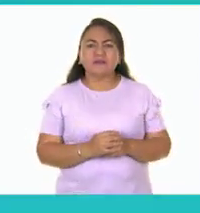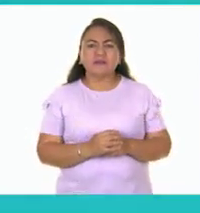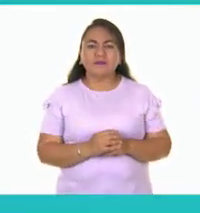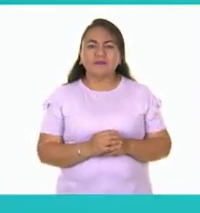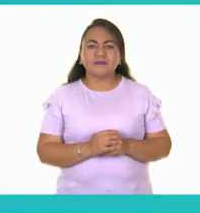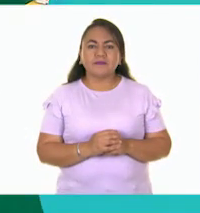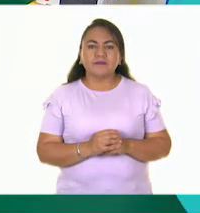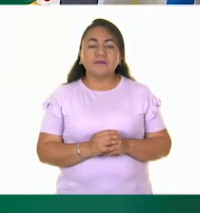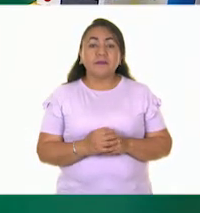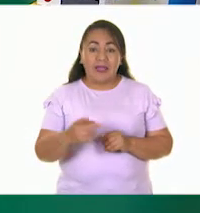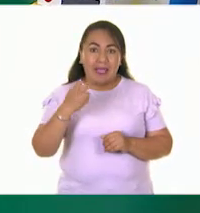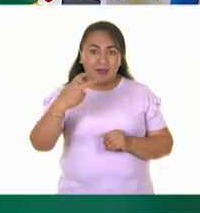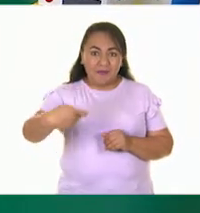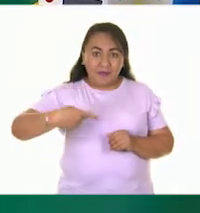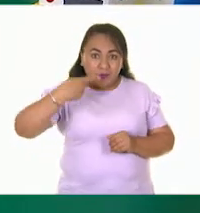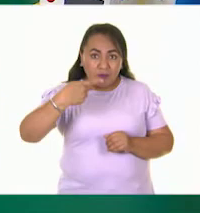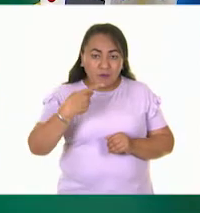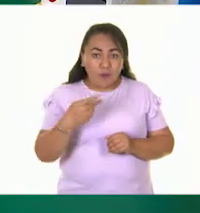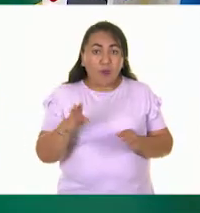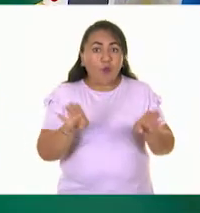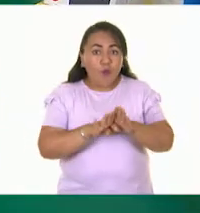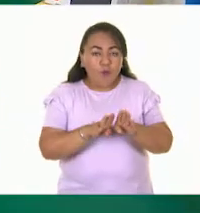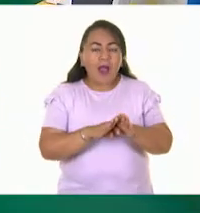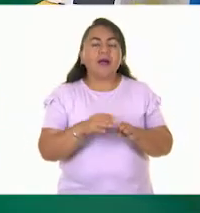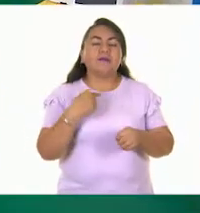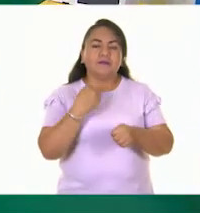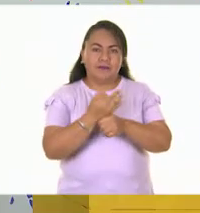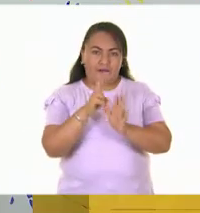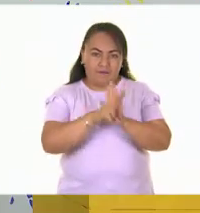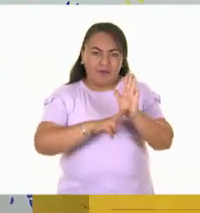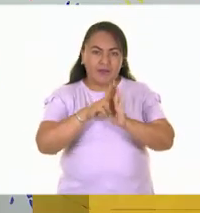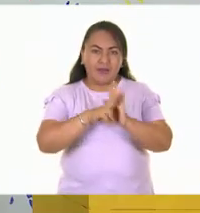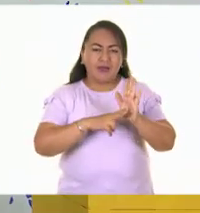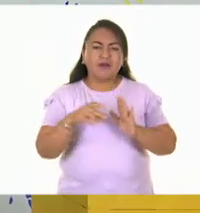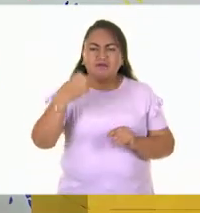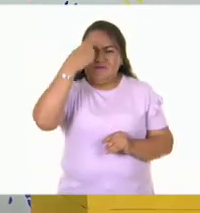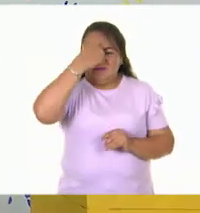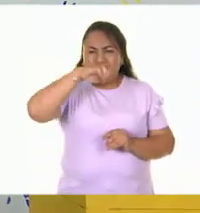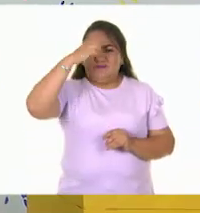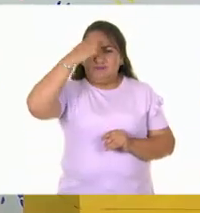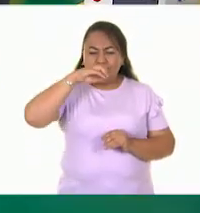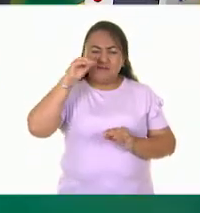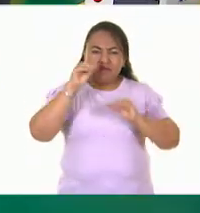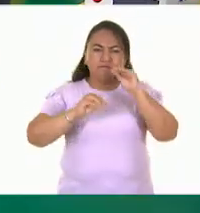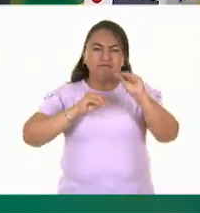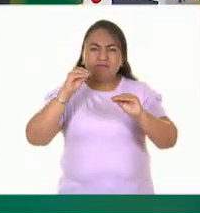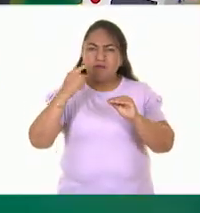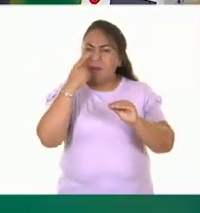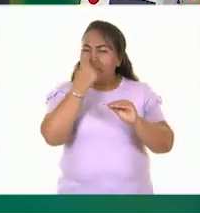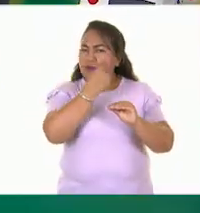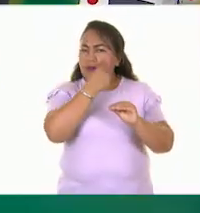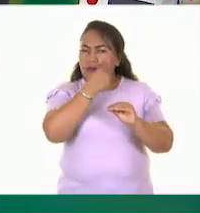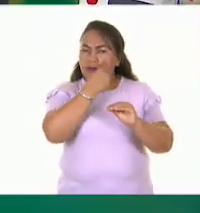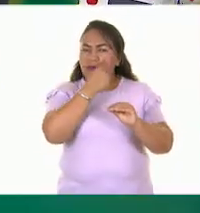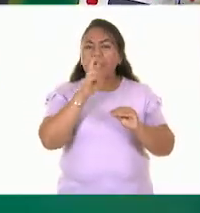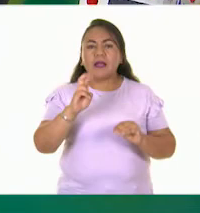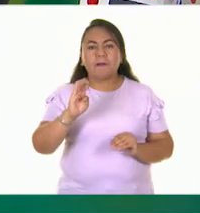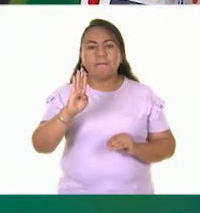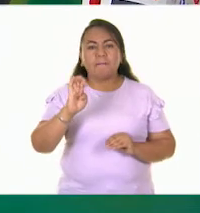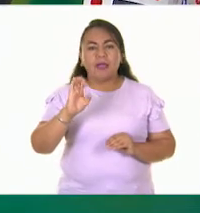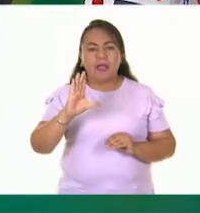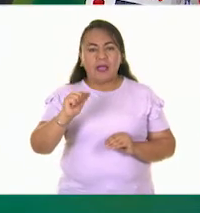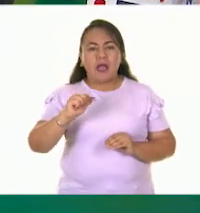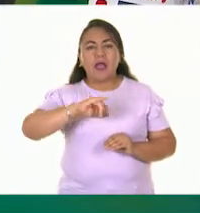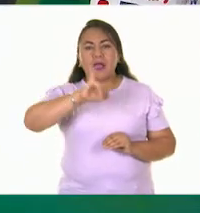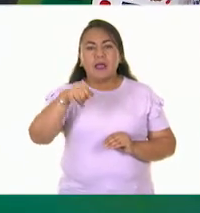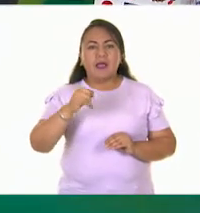Y para responder esta pregunta veamos el siguiente video de nuestro especialista diseñador visual, ¿ok? Ella es Rebeca Jiménez